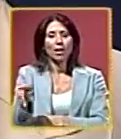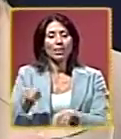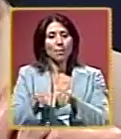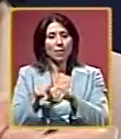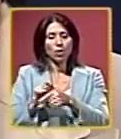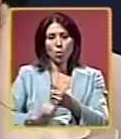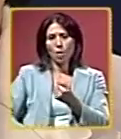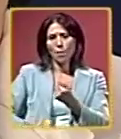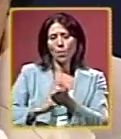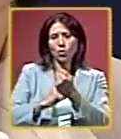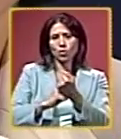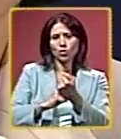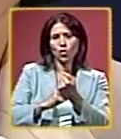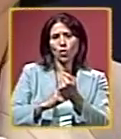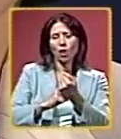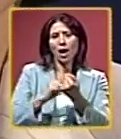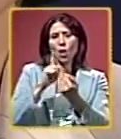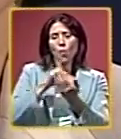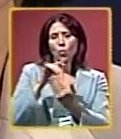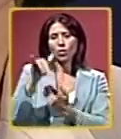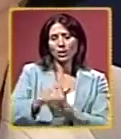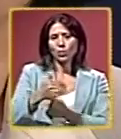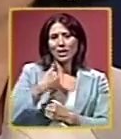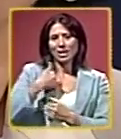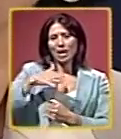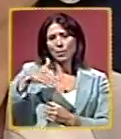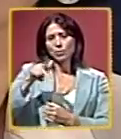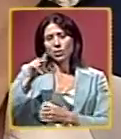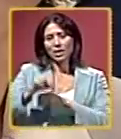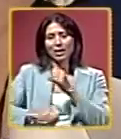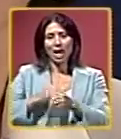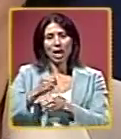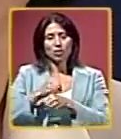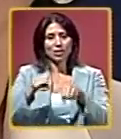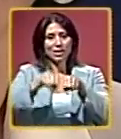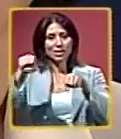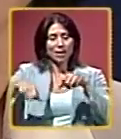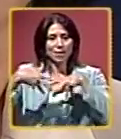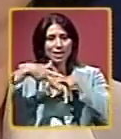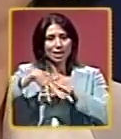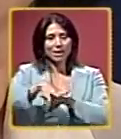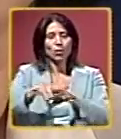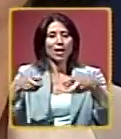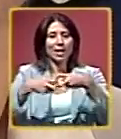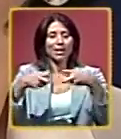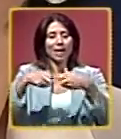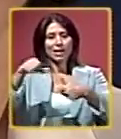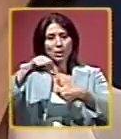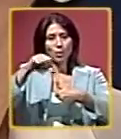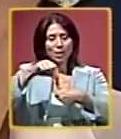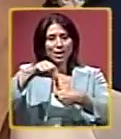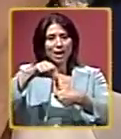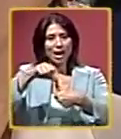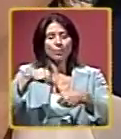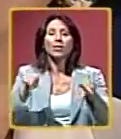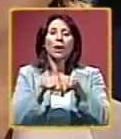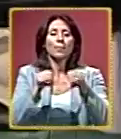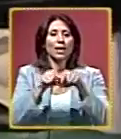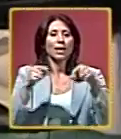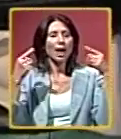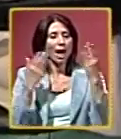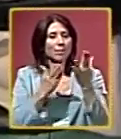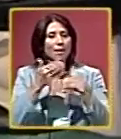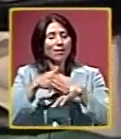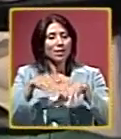tenía varias décadas, alrededor de 3 décadas, el Sistema de Integración Eléctrica de Centroamérica, CIEPAC, se logró a través de la acogida del